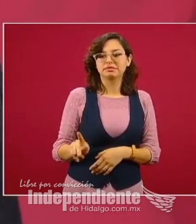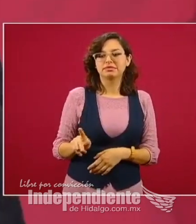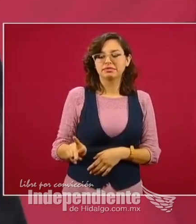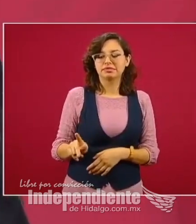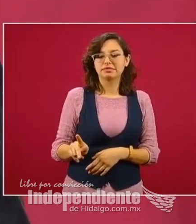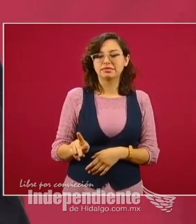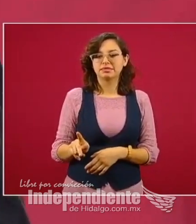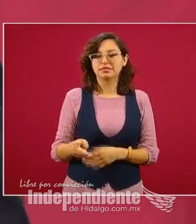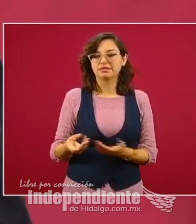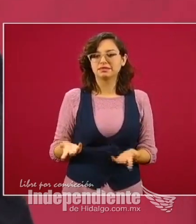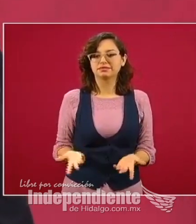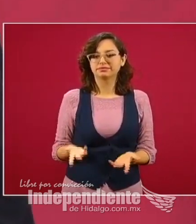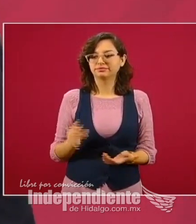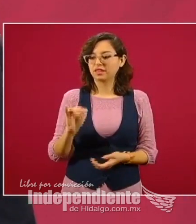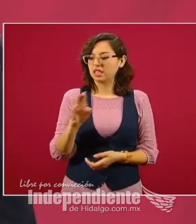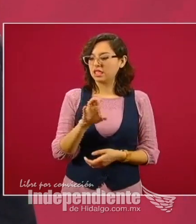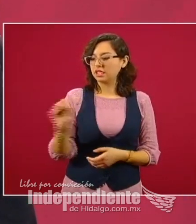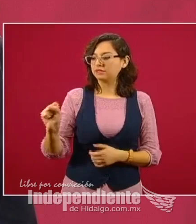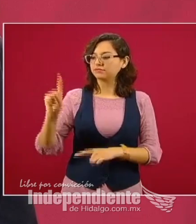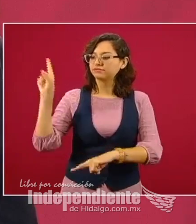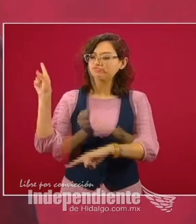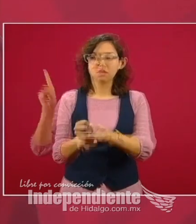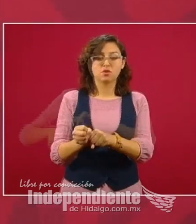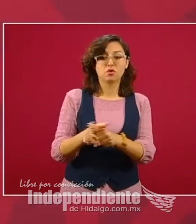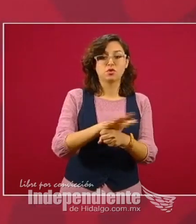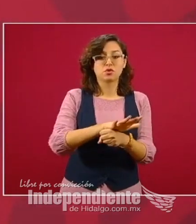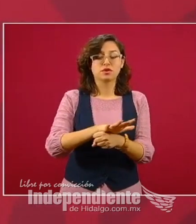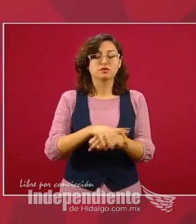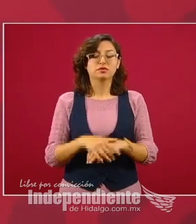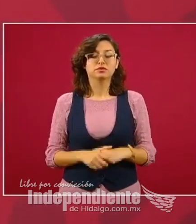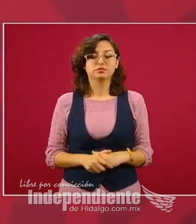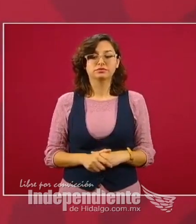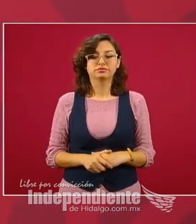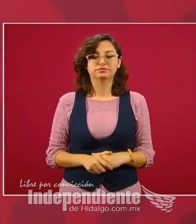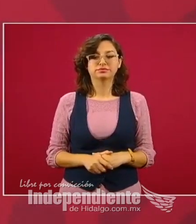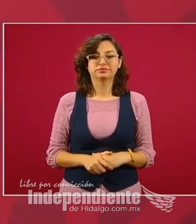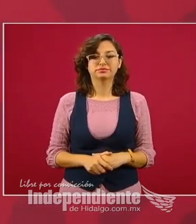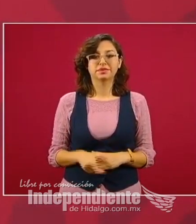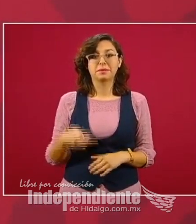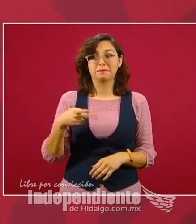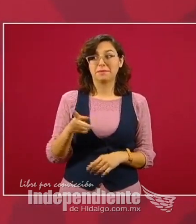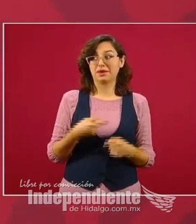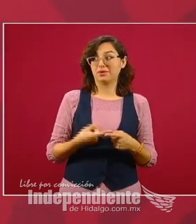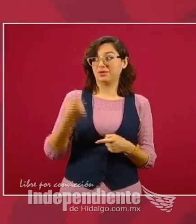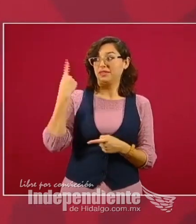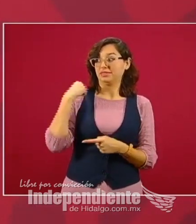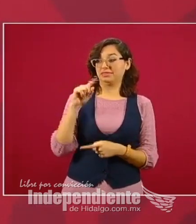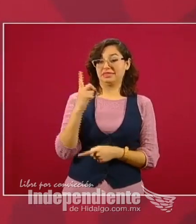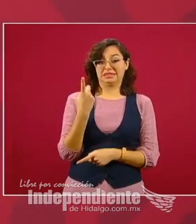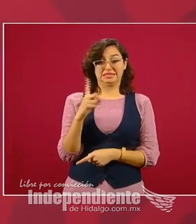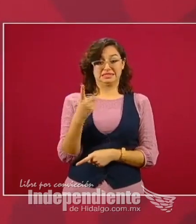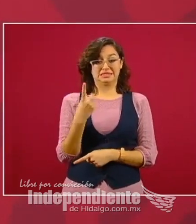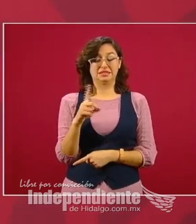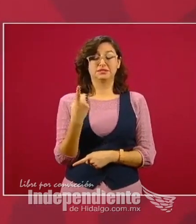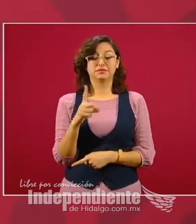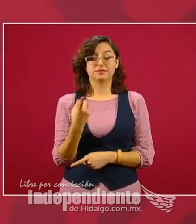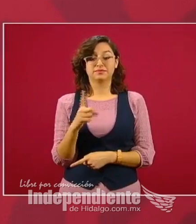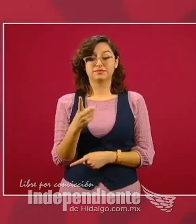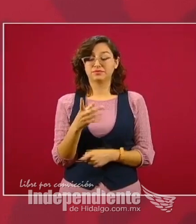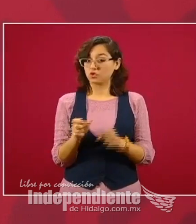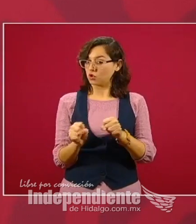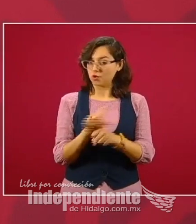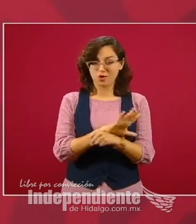del seguro. Pero solo en diciembre, sin